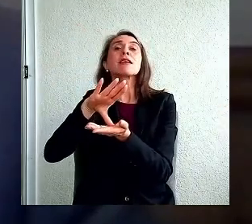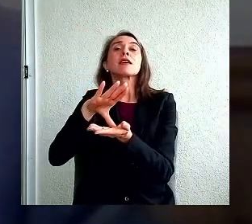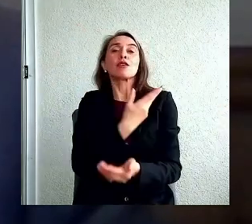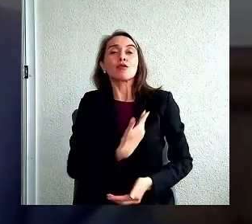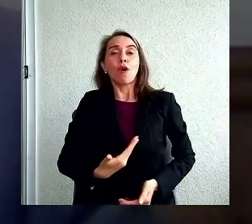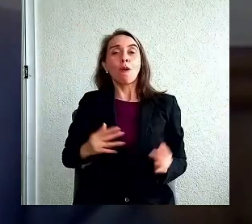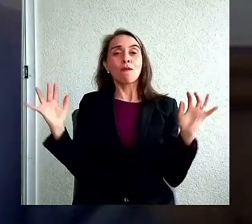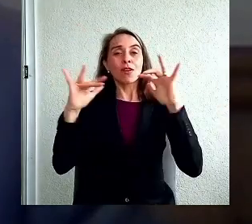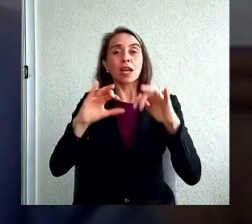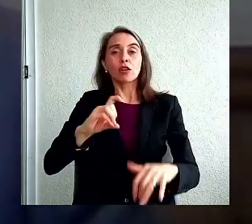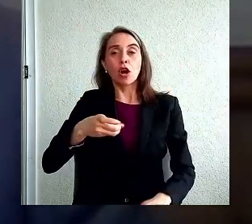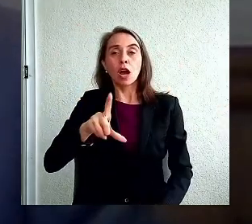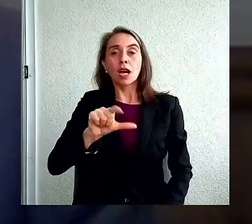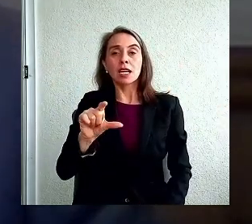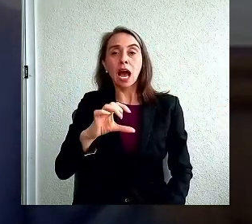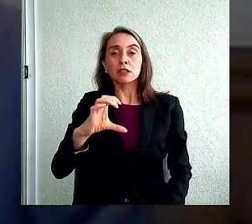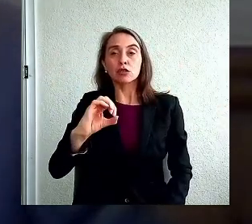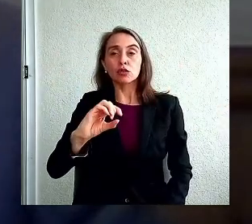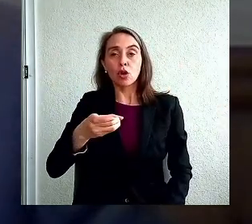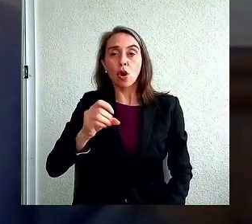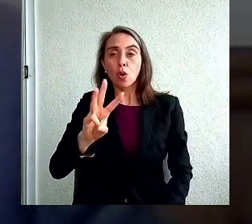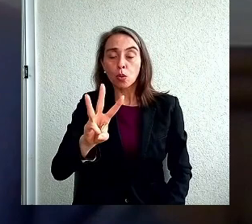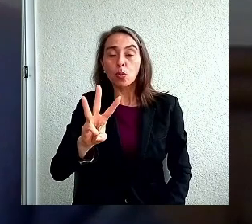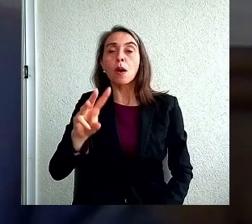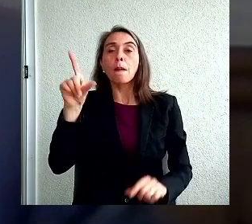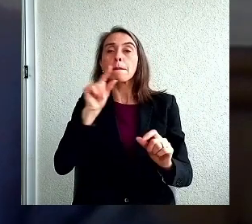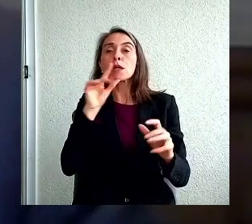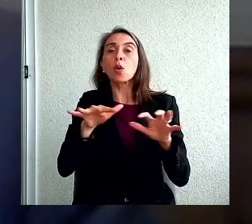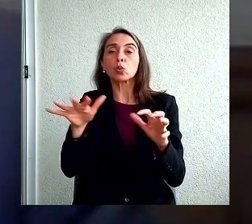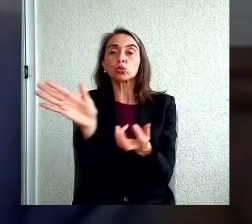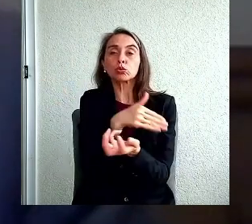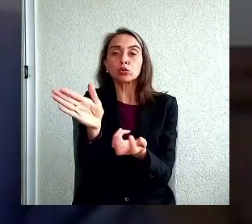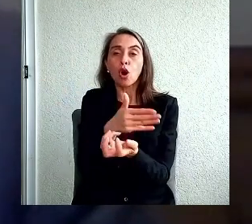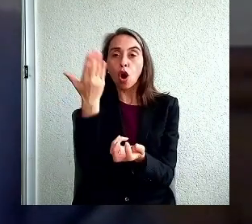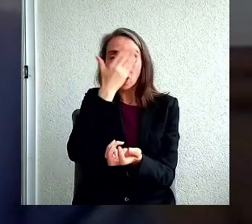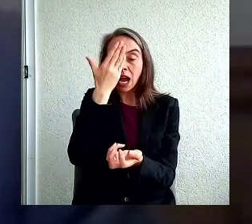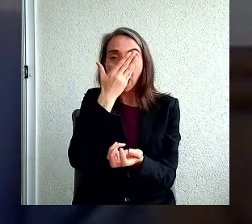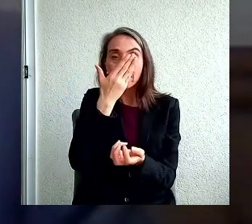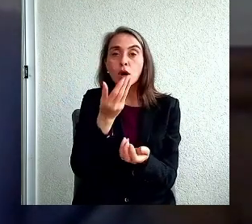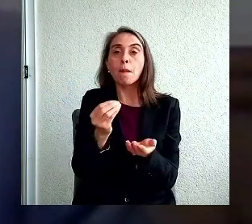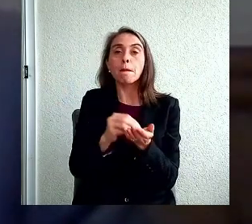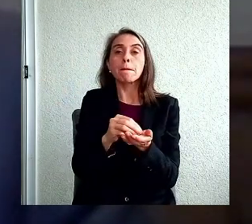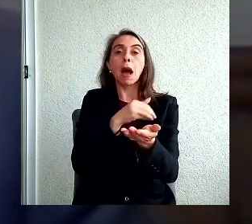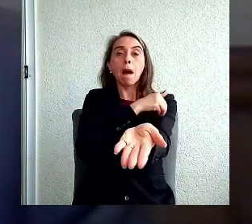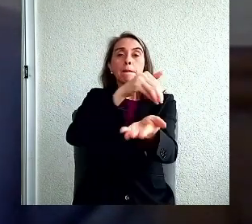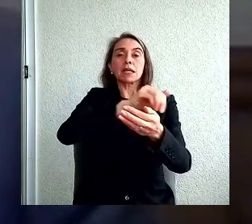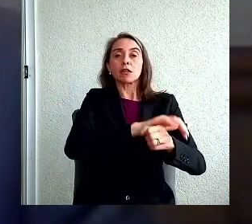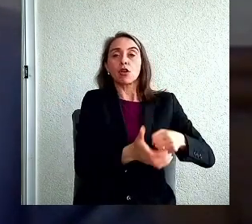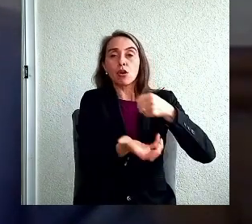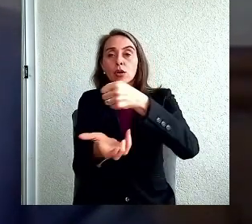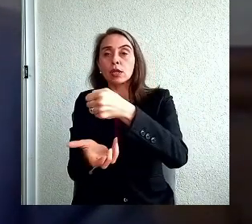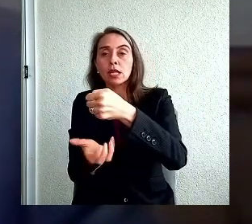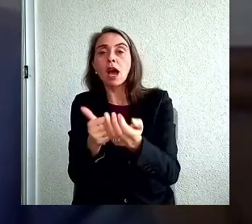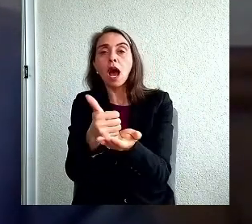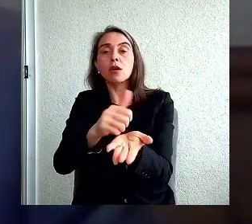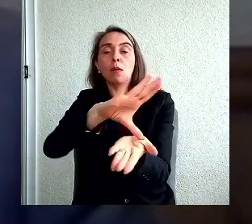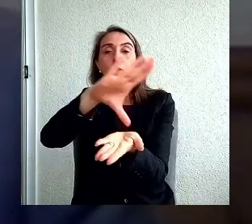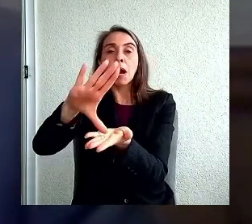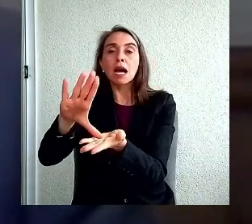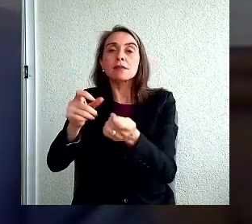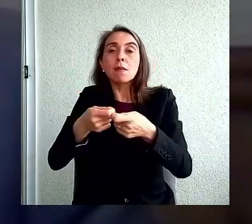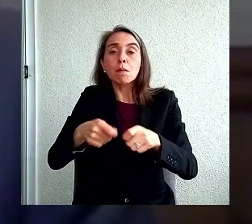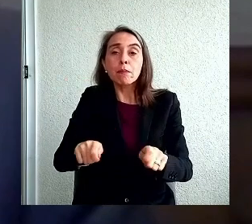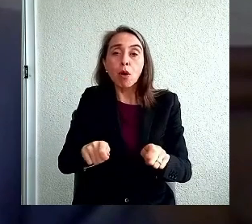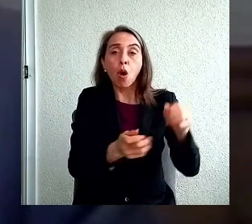y destinar más dinero para ayudar a los países más pobres a lidiar con los impactos de un planeta más